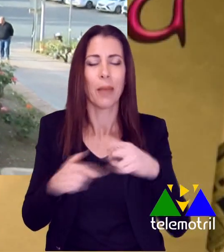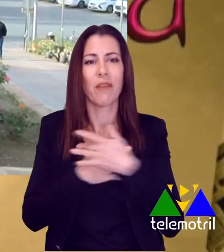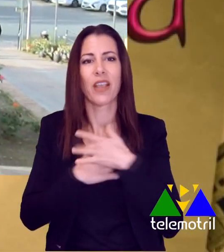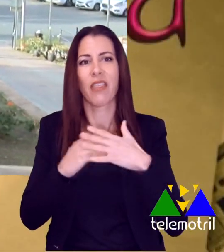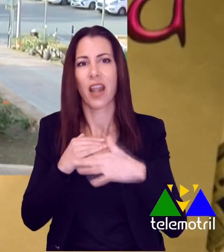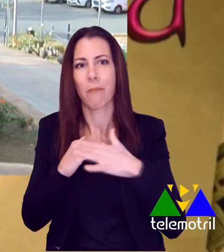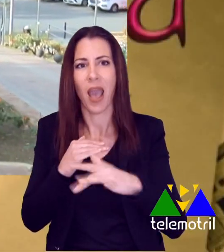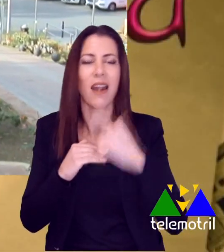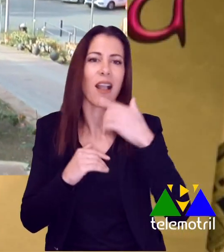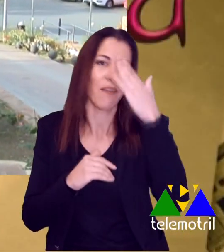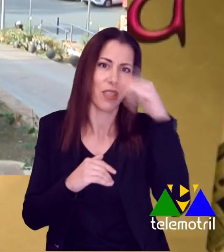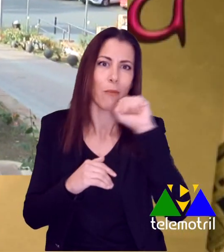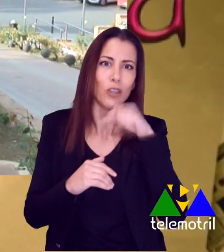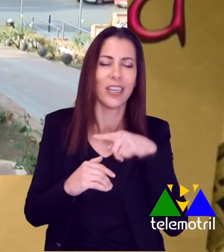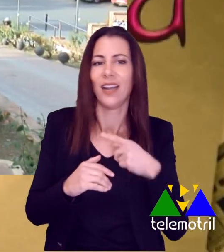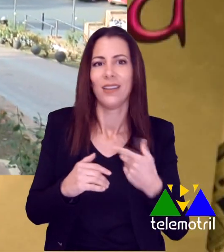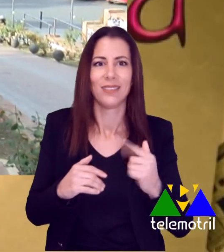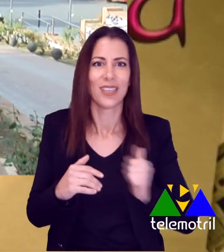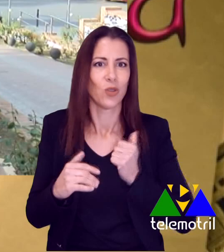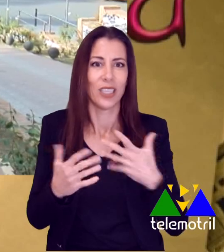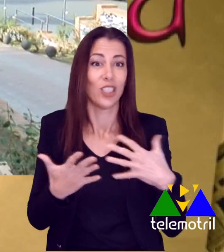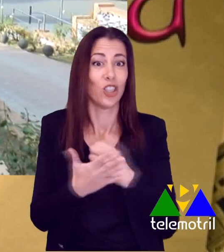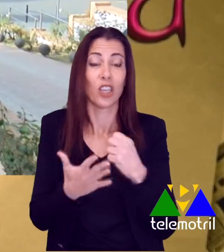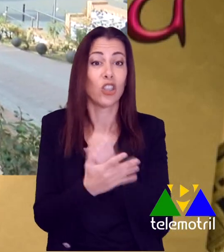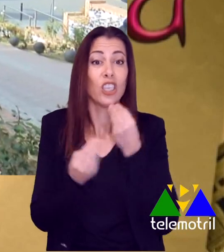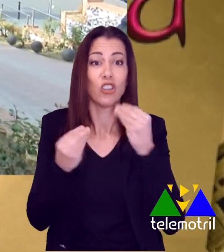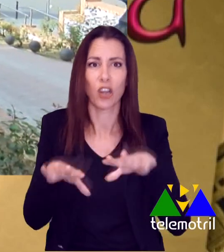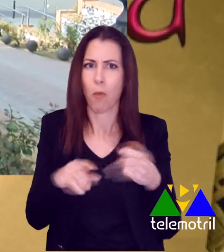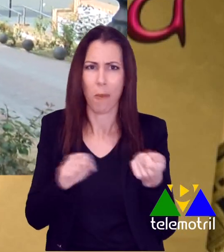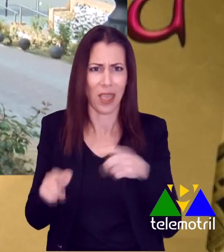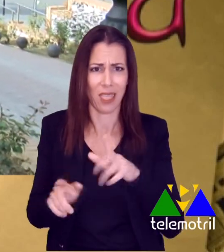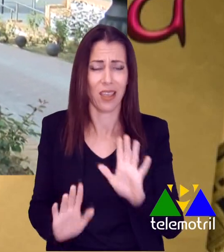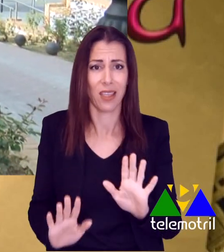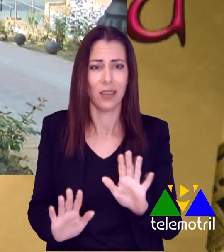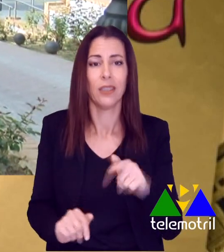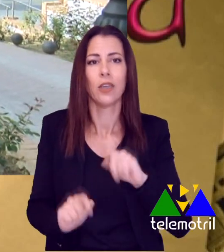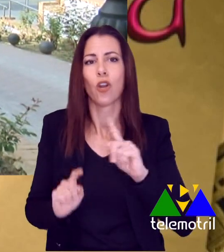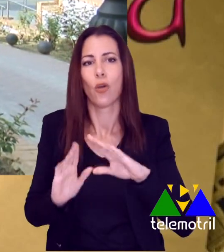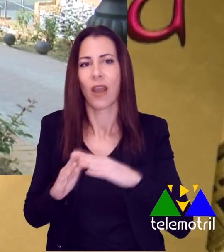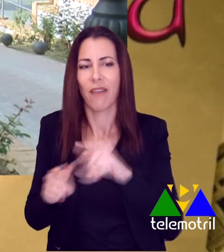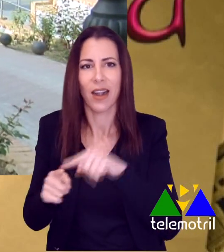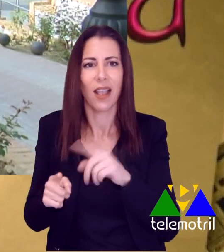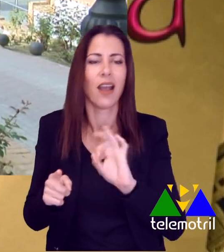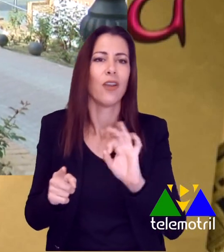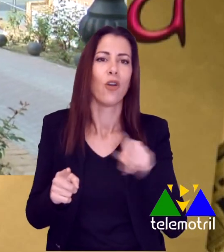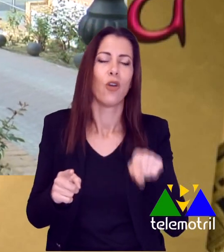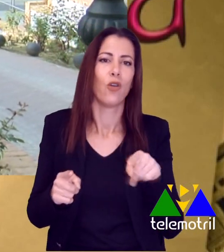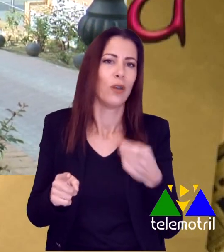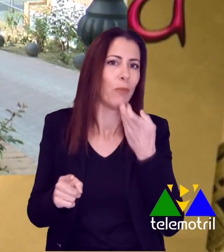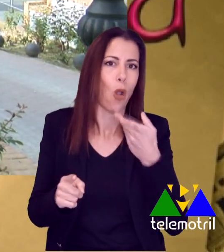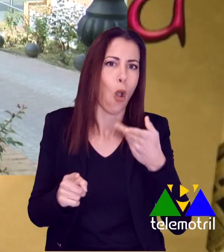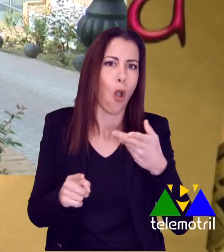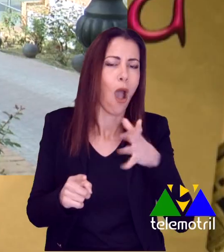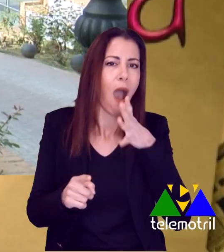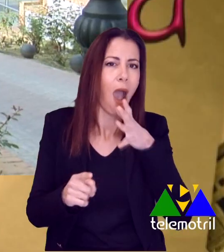Virgen de la Cabeza de Motril. Y todas con historias muy similares. Cuando aquí, no claro, es una barca, es un hoyo, un